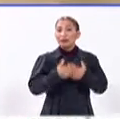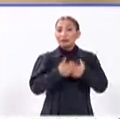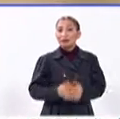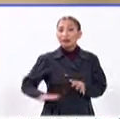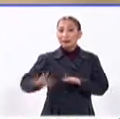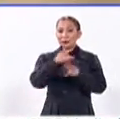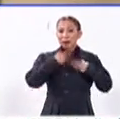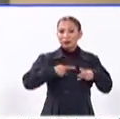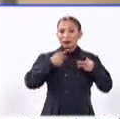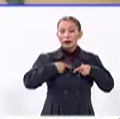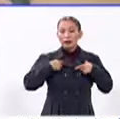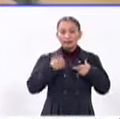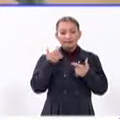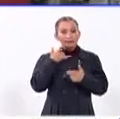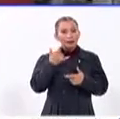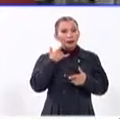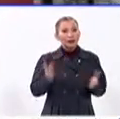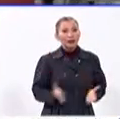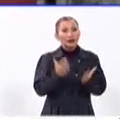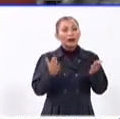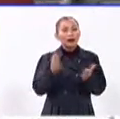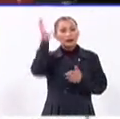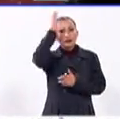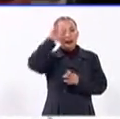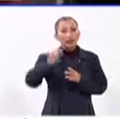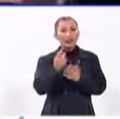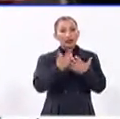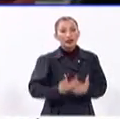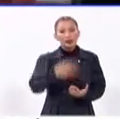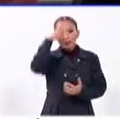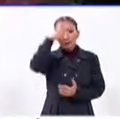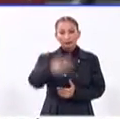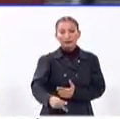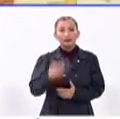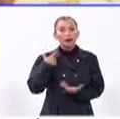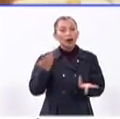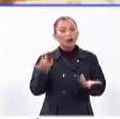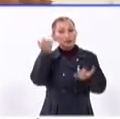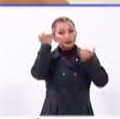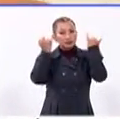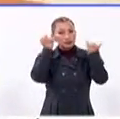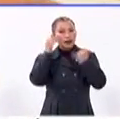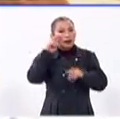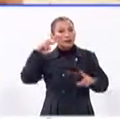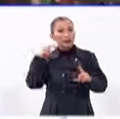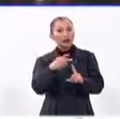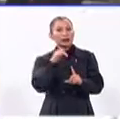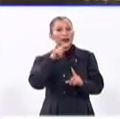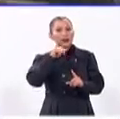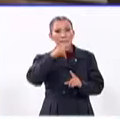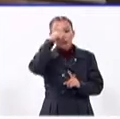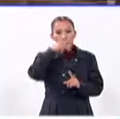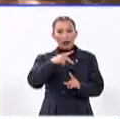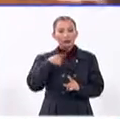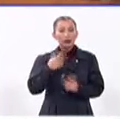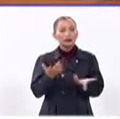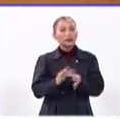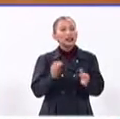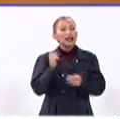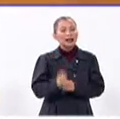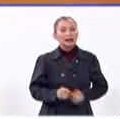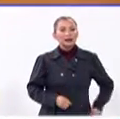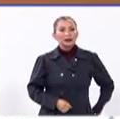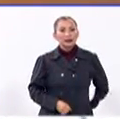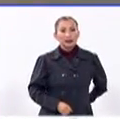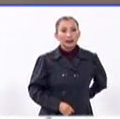sociedad civil unen fuerzas para impulsar la ciencia y tecnología en México bajo la iniciativa Visión STEM para México. Te contamos de